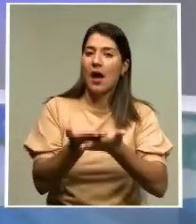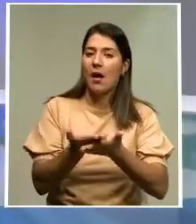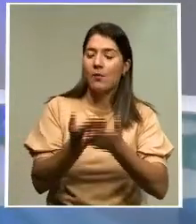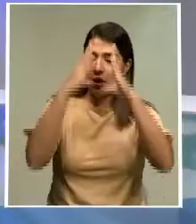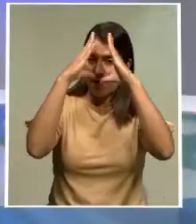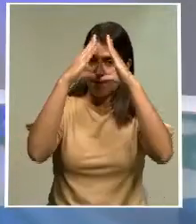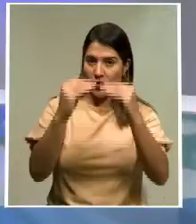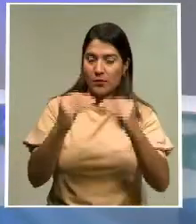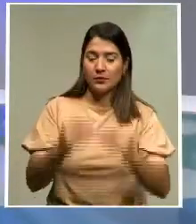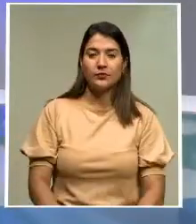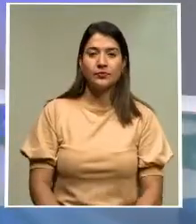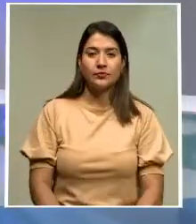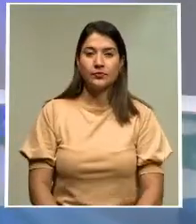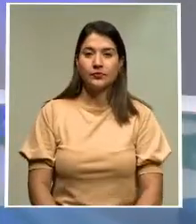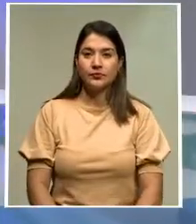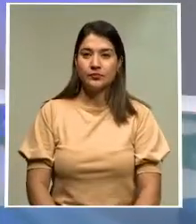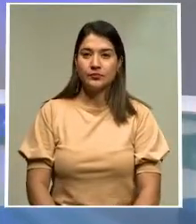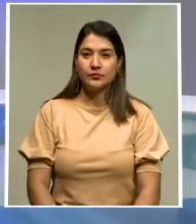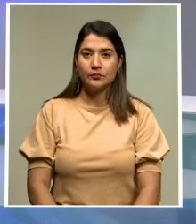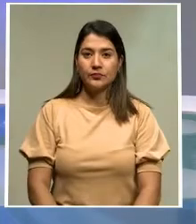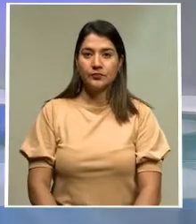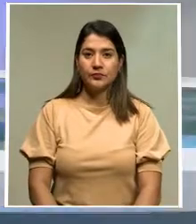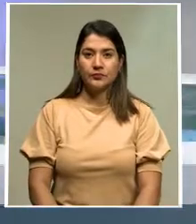los detalles de esta historia.